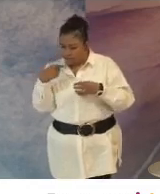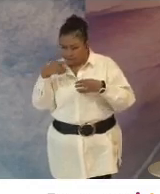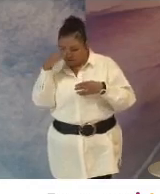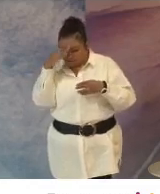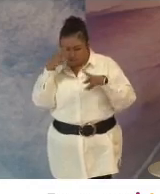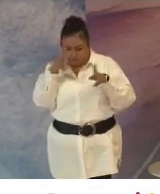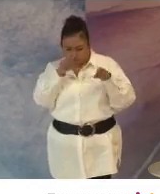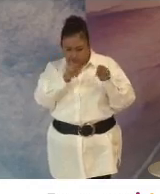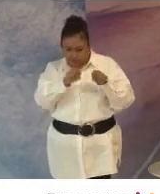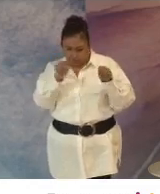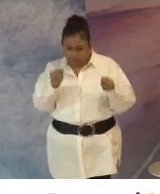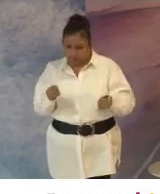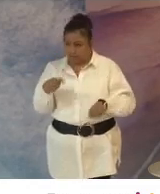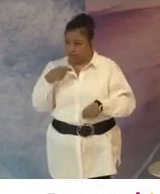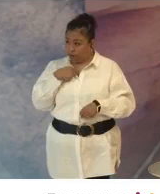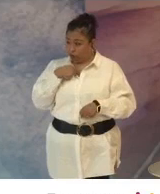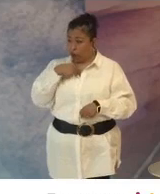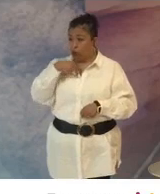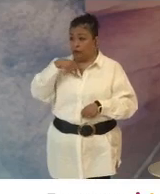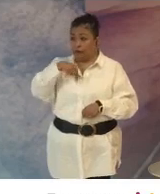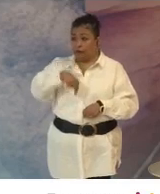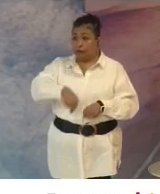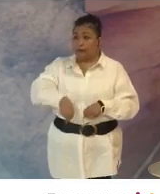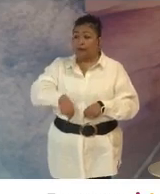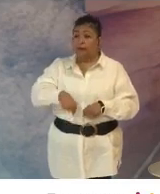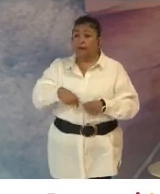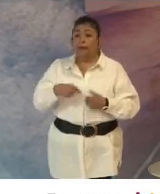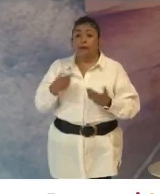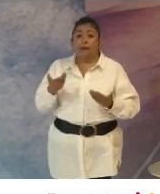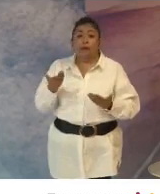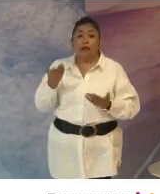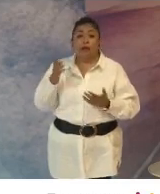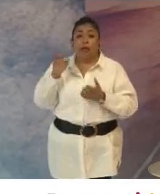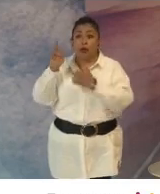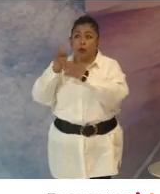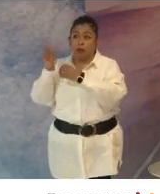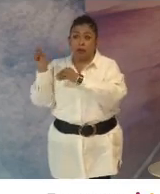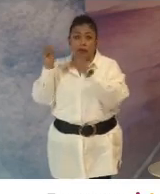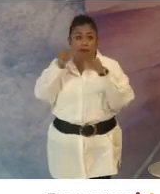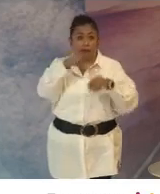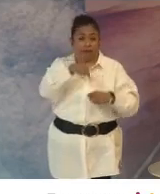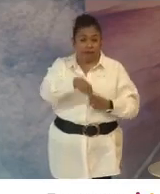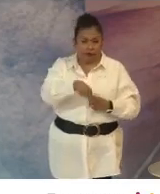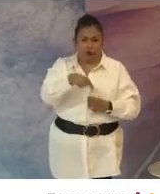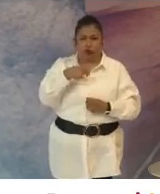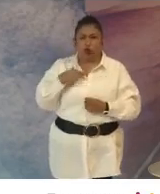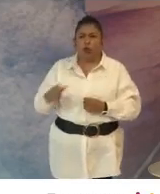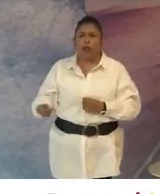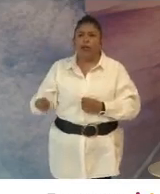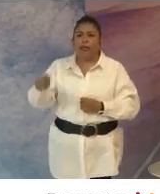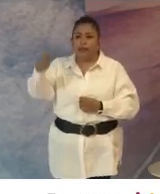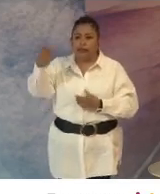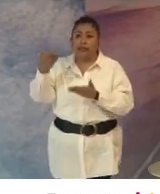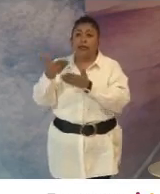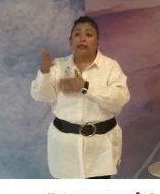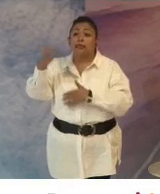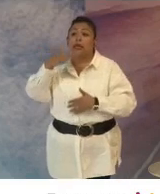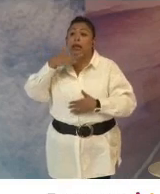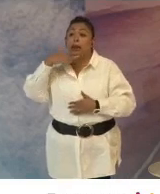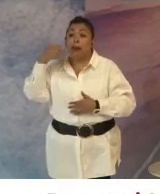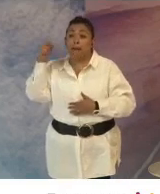sistemas. Y yo vine aquí al MIT desde Europa. Yo crecí y nací en